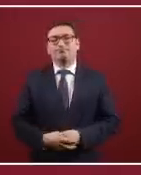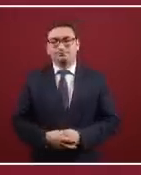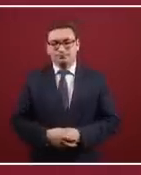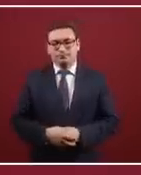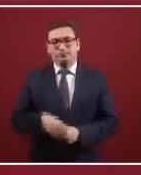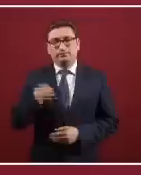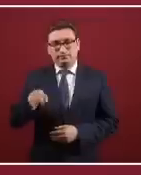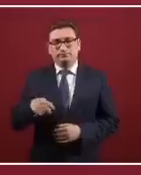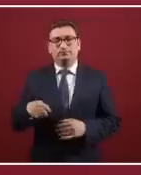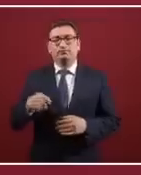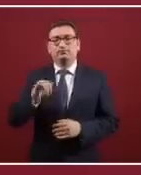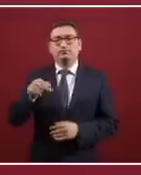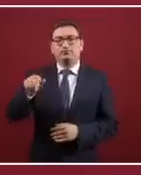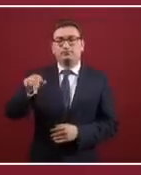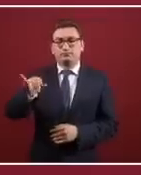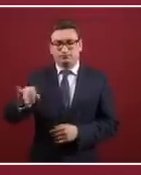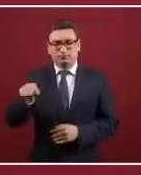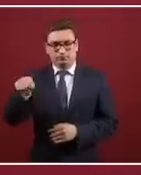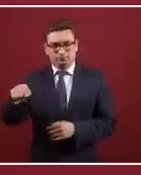el Instituto de la Transparencia